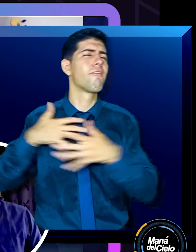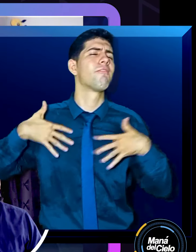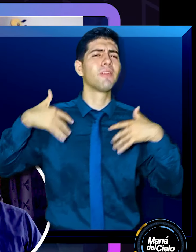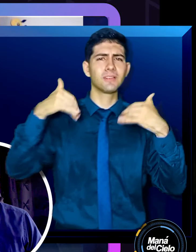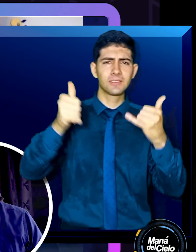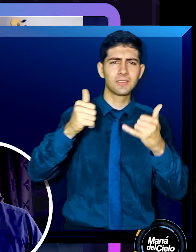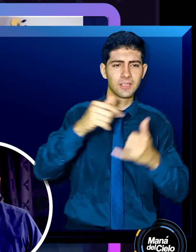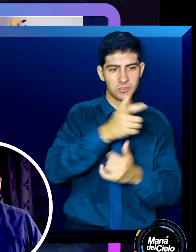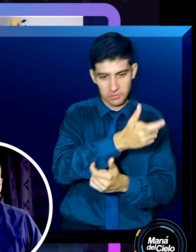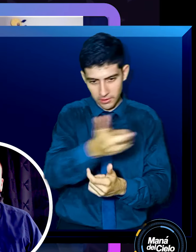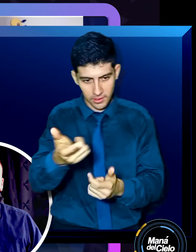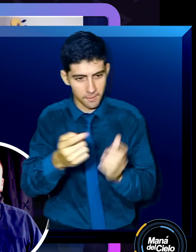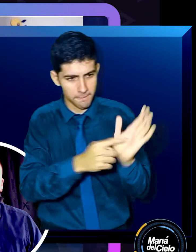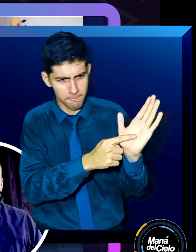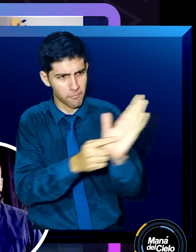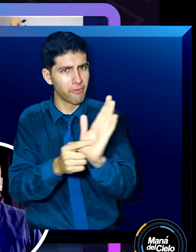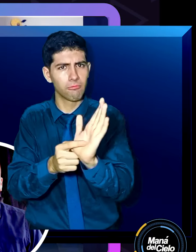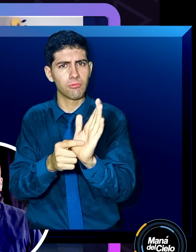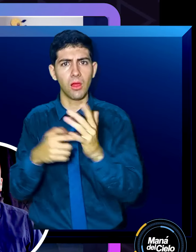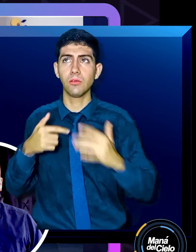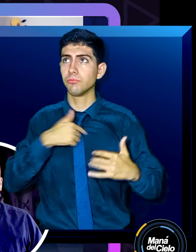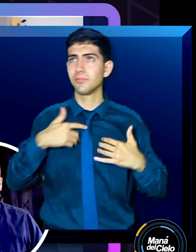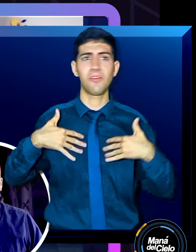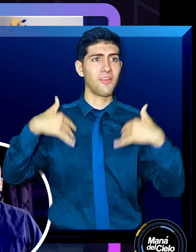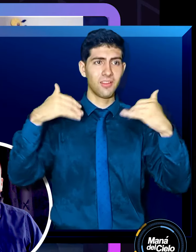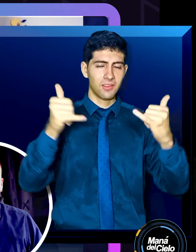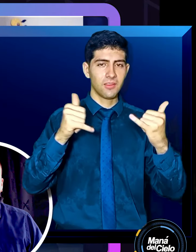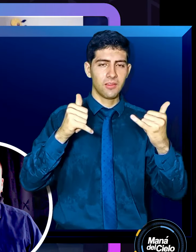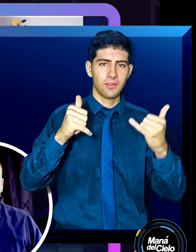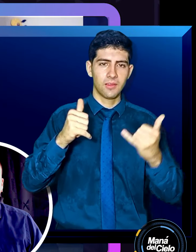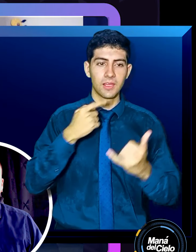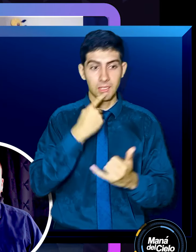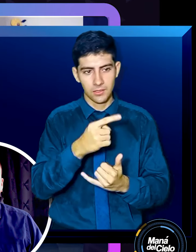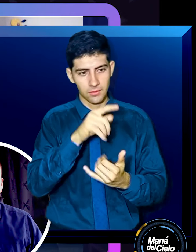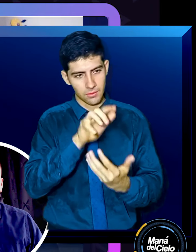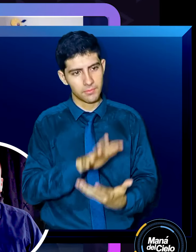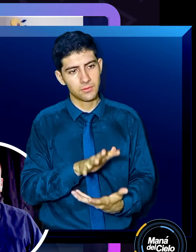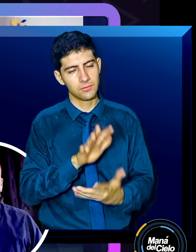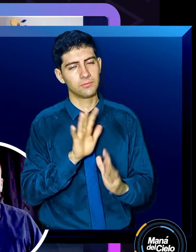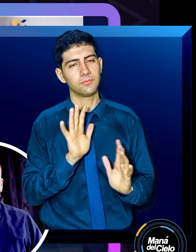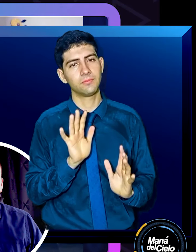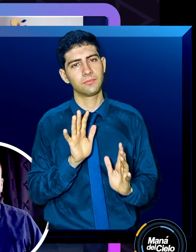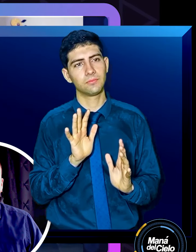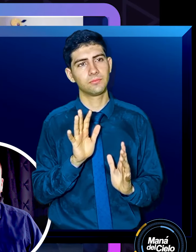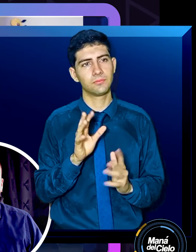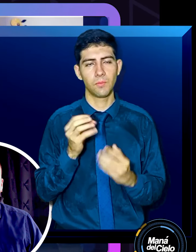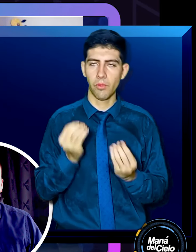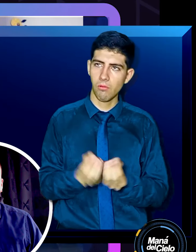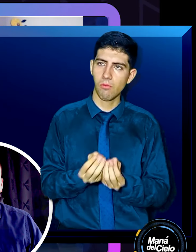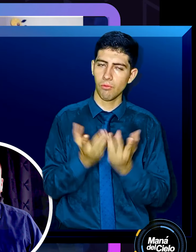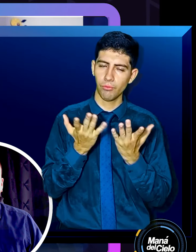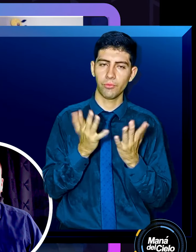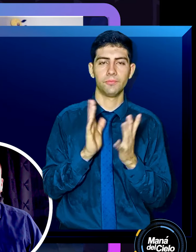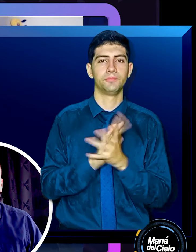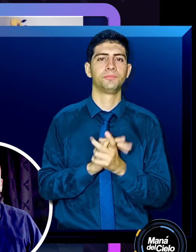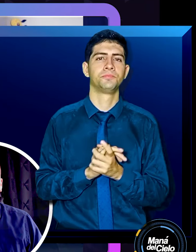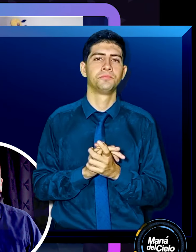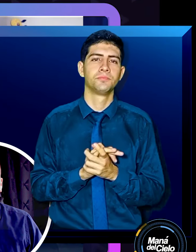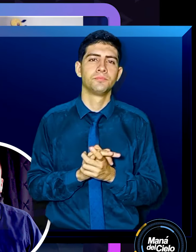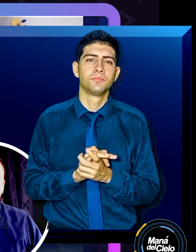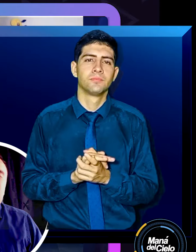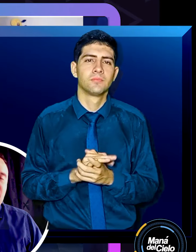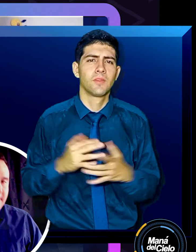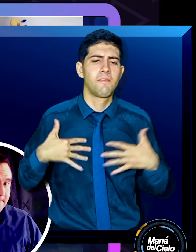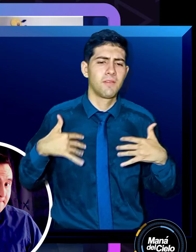que tiene alegría? Había que decirle, hermano, cálmense, que estamos aquí. ¿Verdad? La alegría es algo que tú no